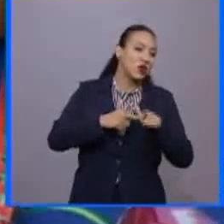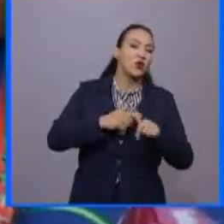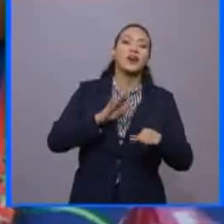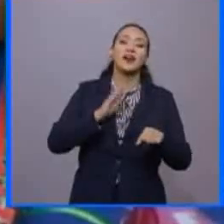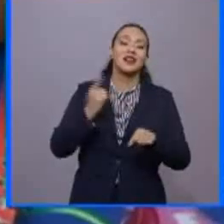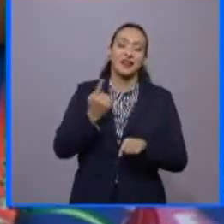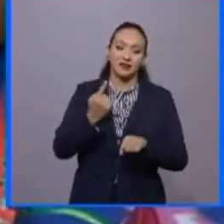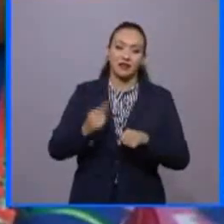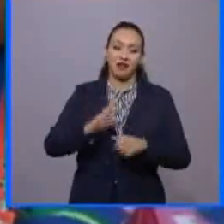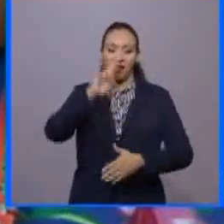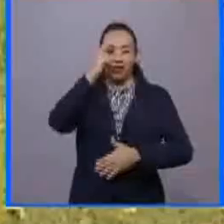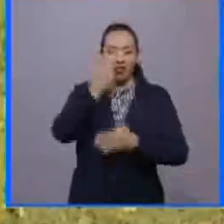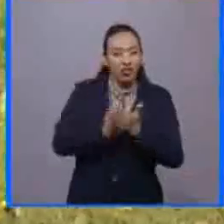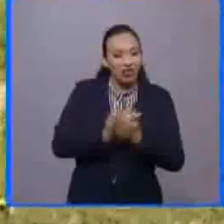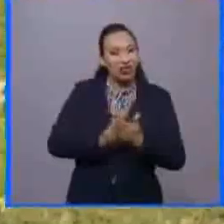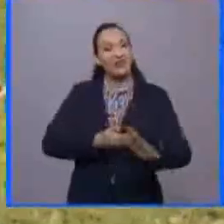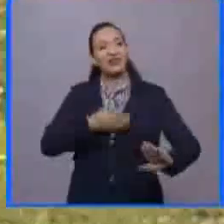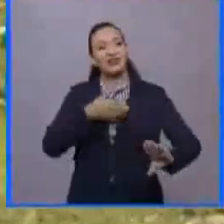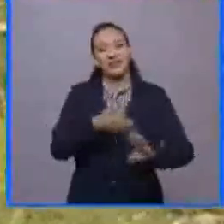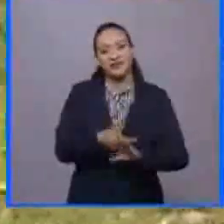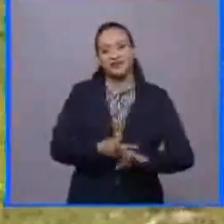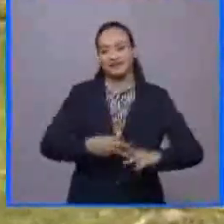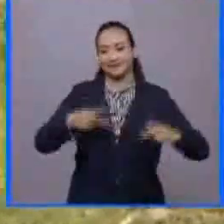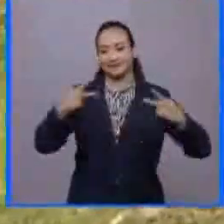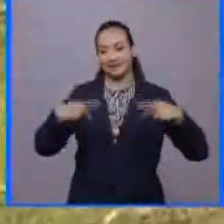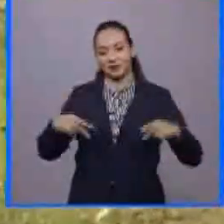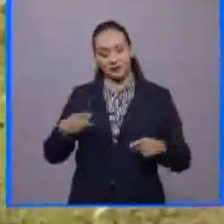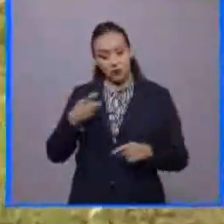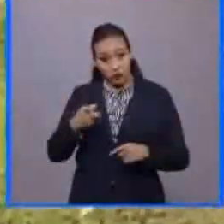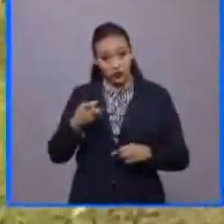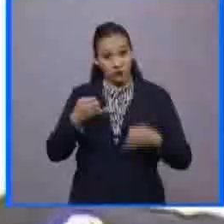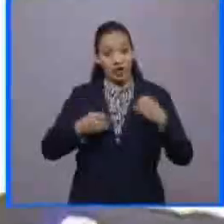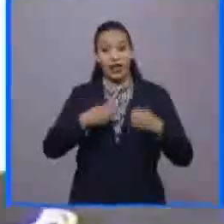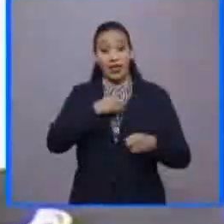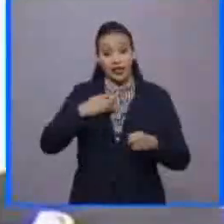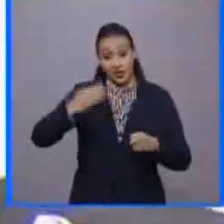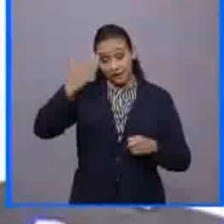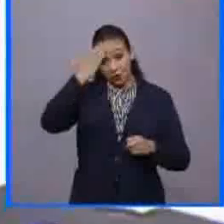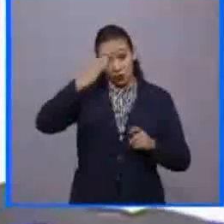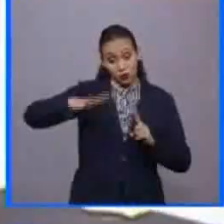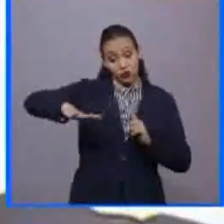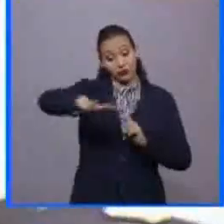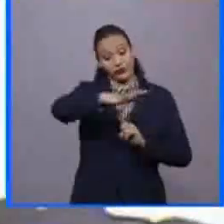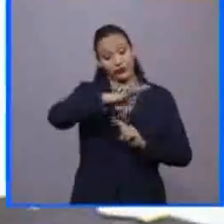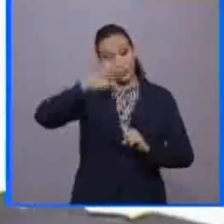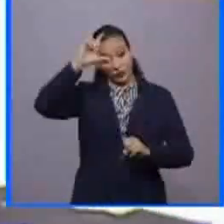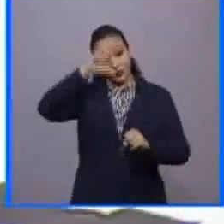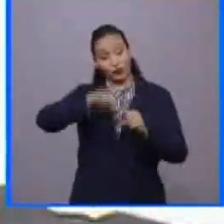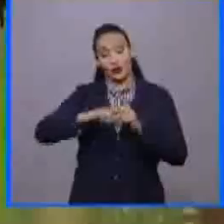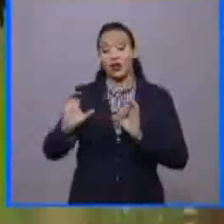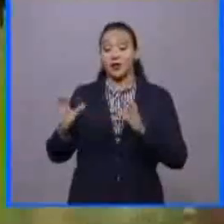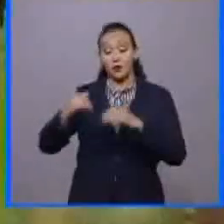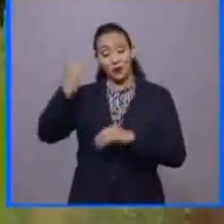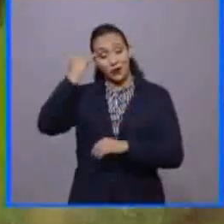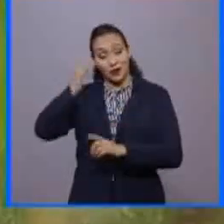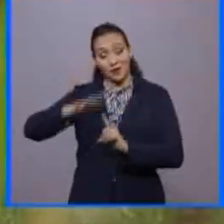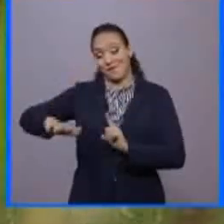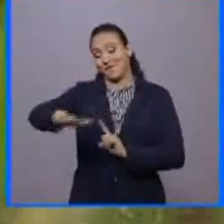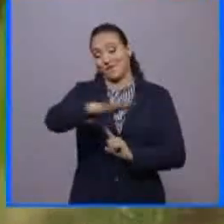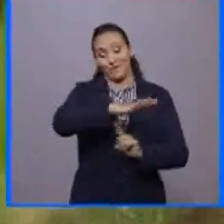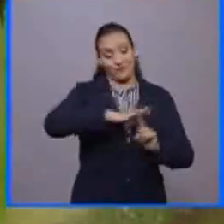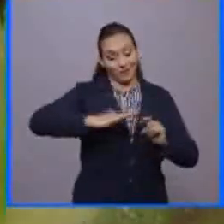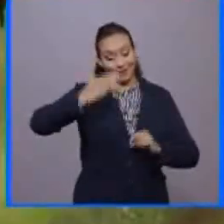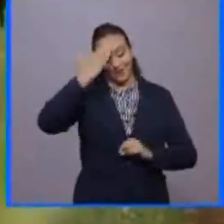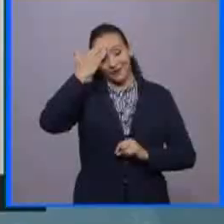históricas para aplicar el derecho positivo sin considerar los contextos culturales de las comunidades indígenas a las que